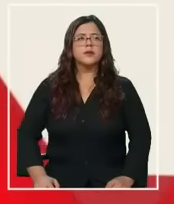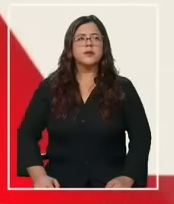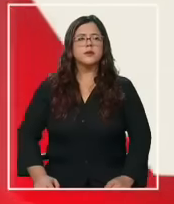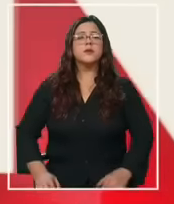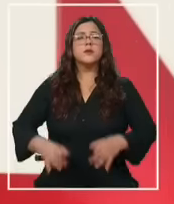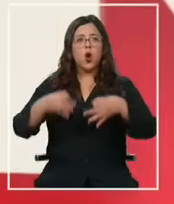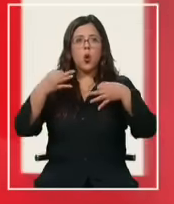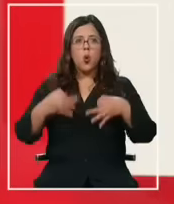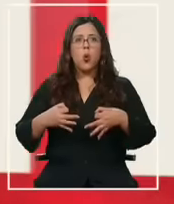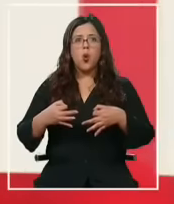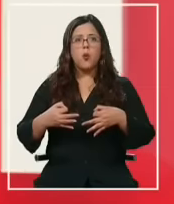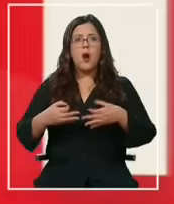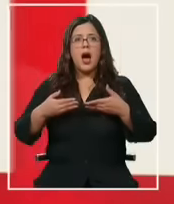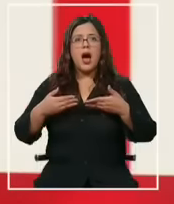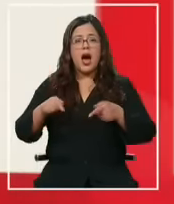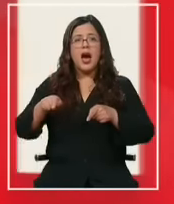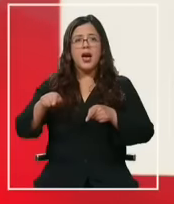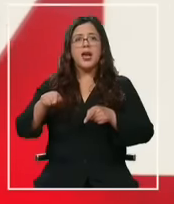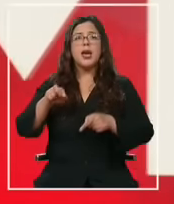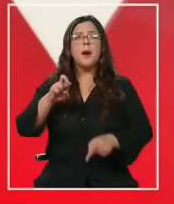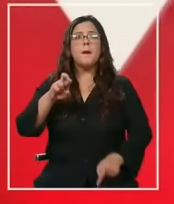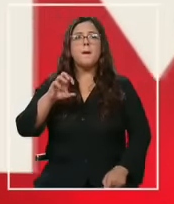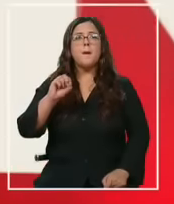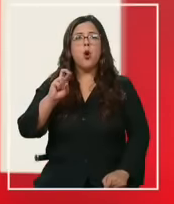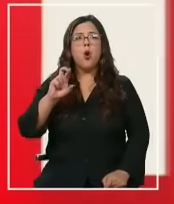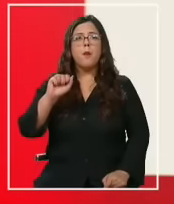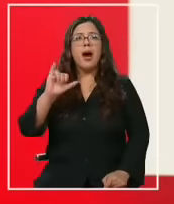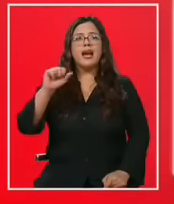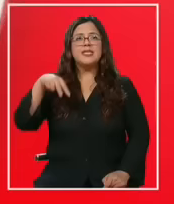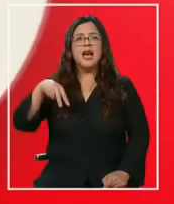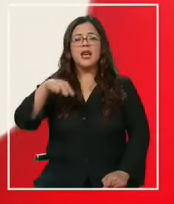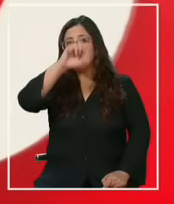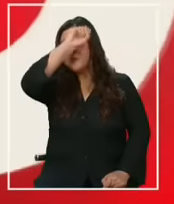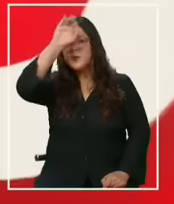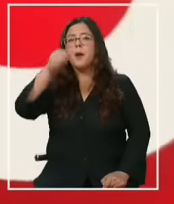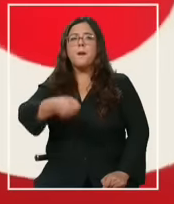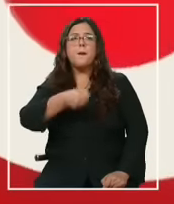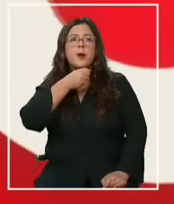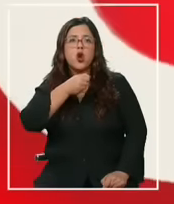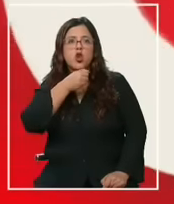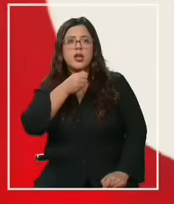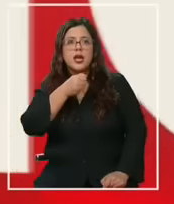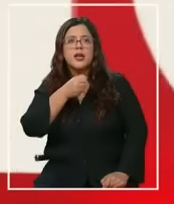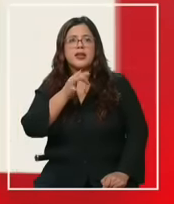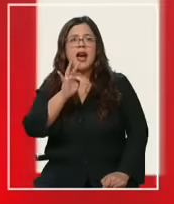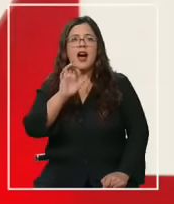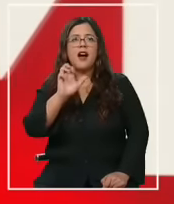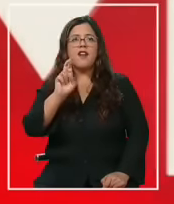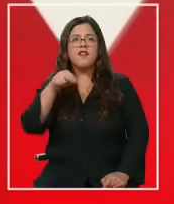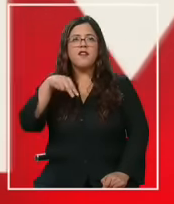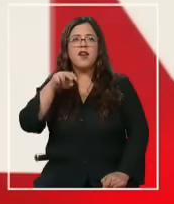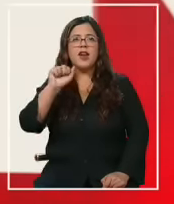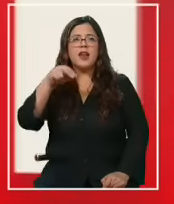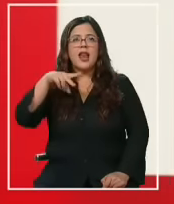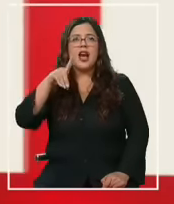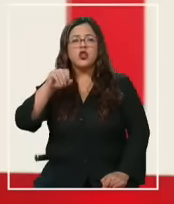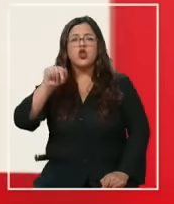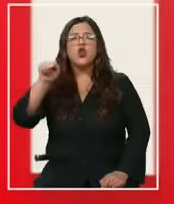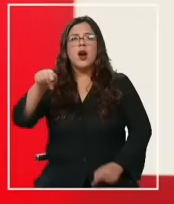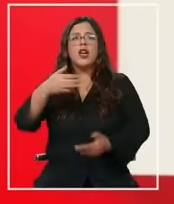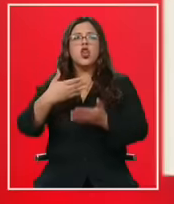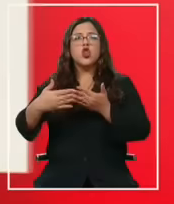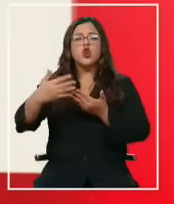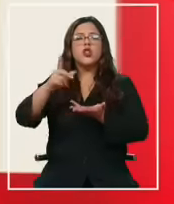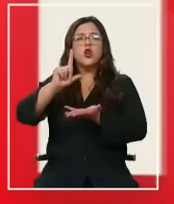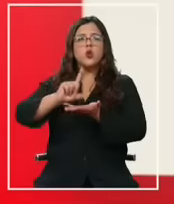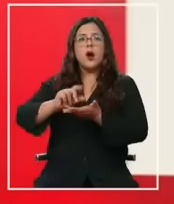Y precisamente en esta ciudad, en Popayán, es donde se encuentra el periodista Fernando Rojas, quien está en la sede de la Policía Metropolitana, a donde